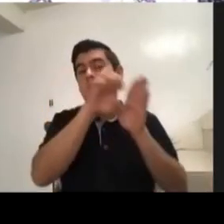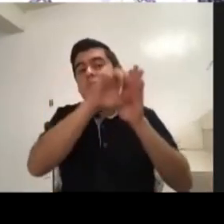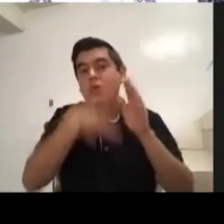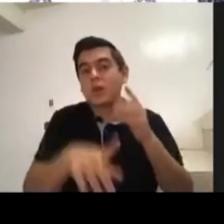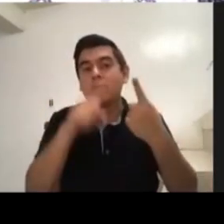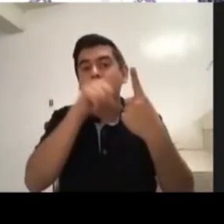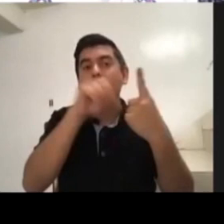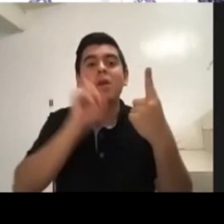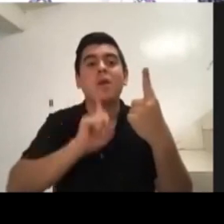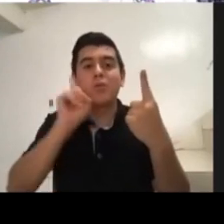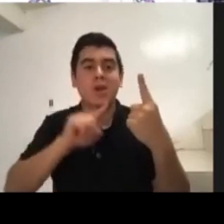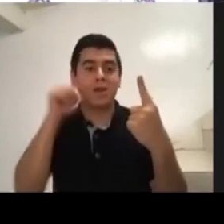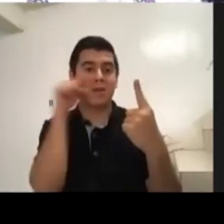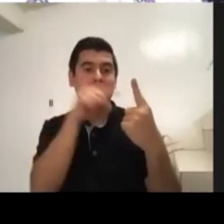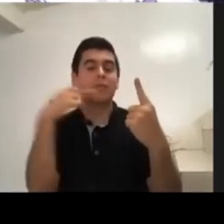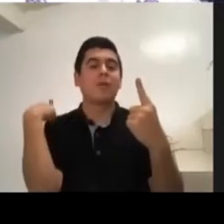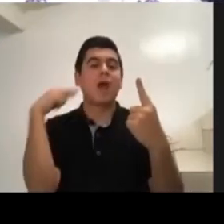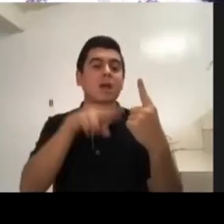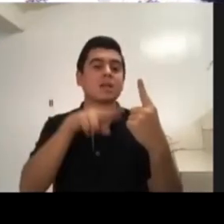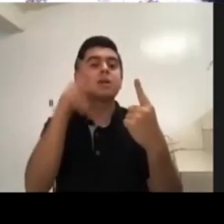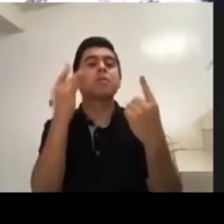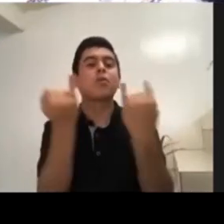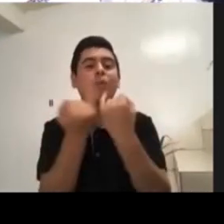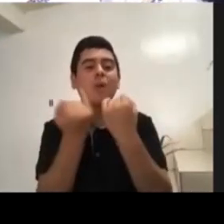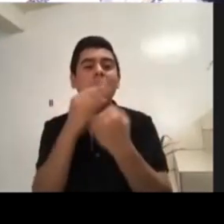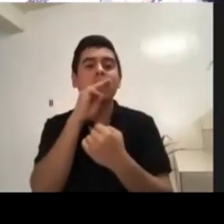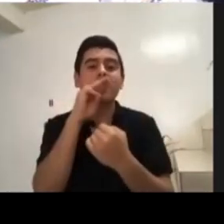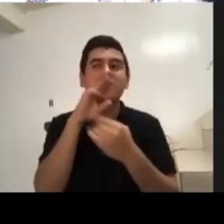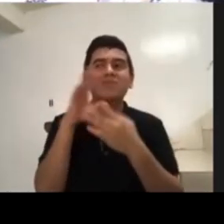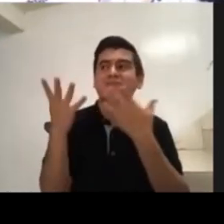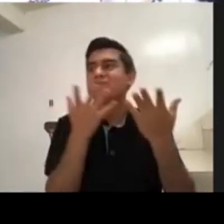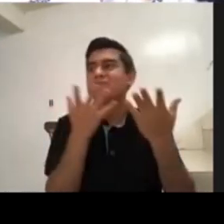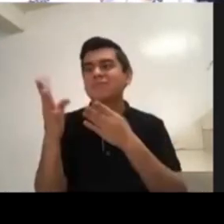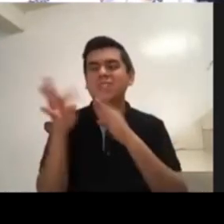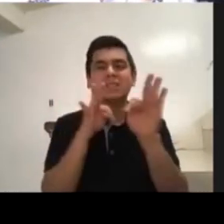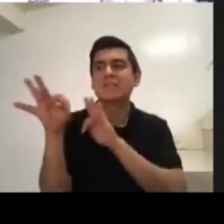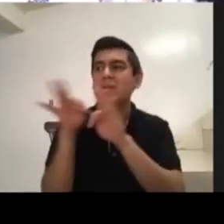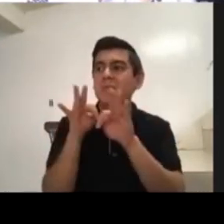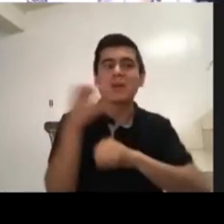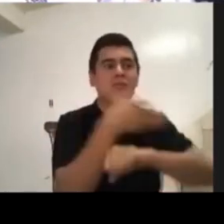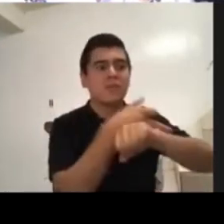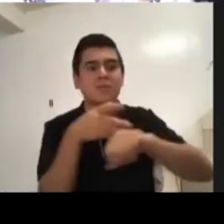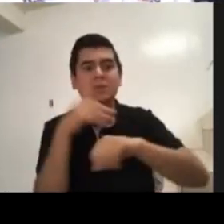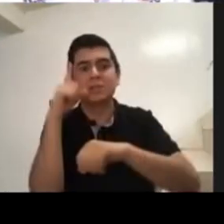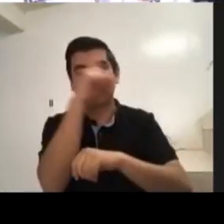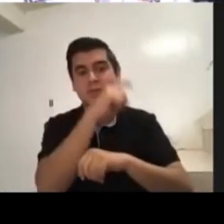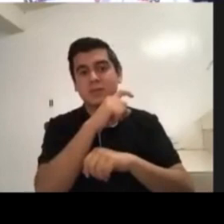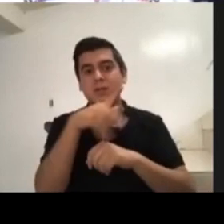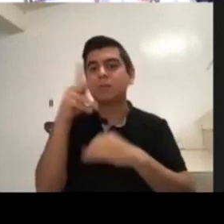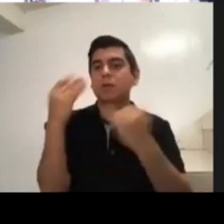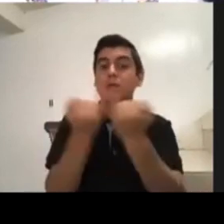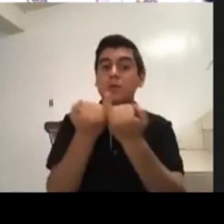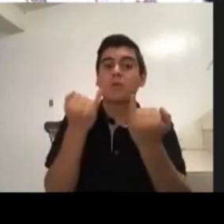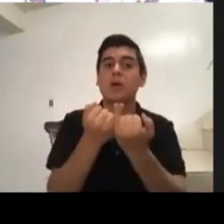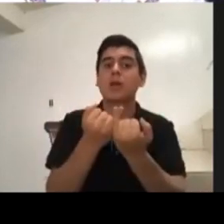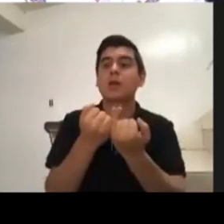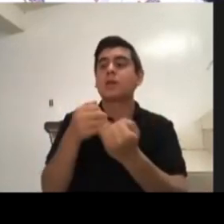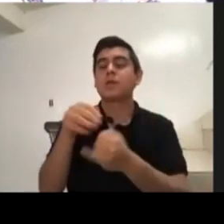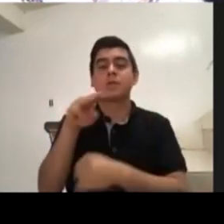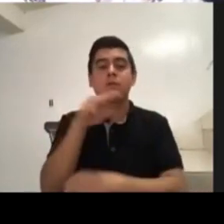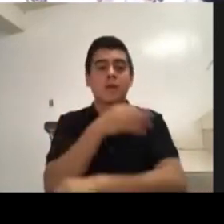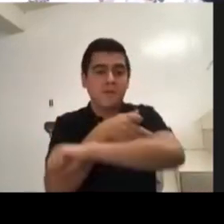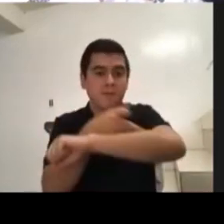Y también vemos ya la demanda de los padres de familia por tener más herramientas